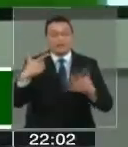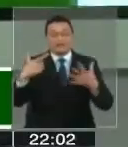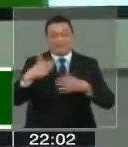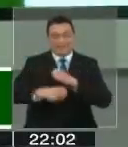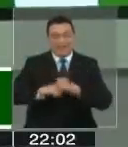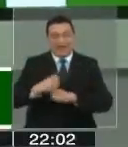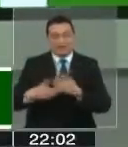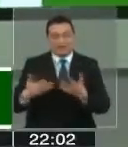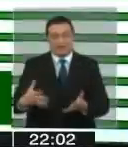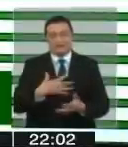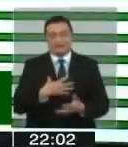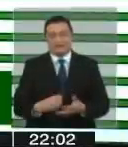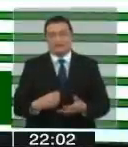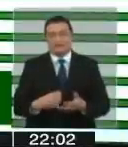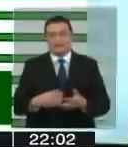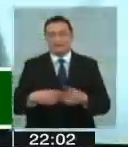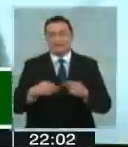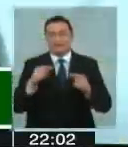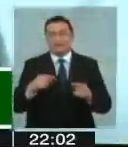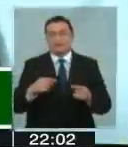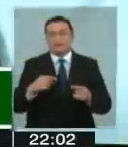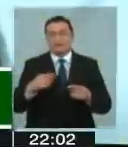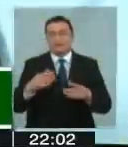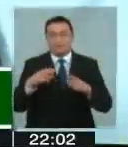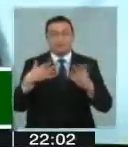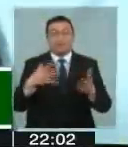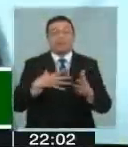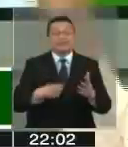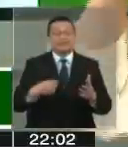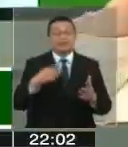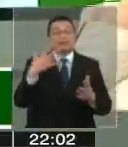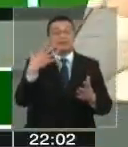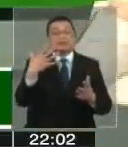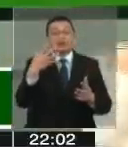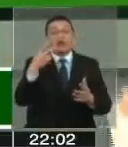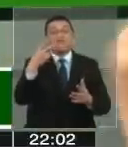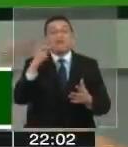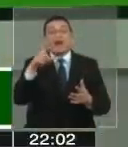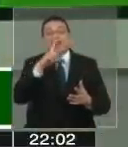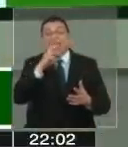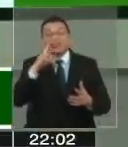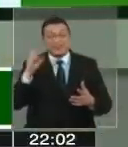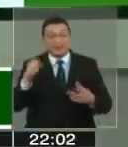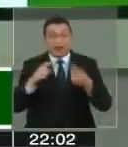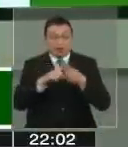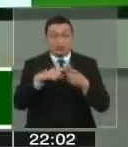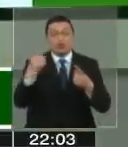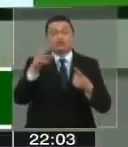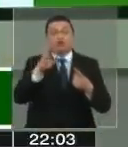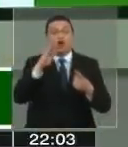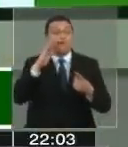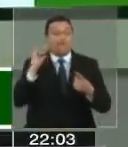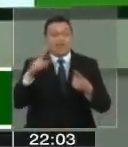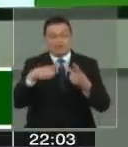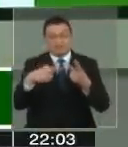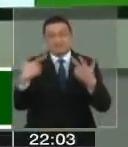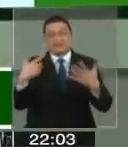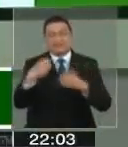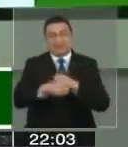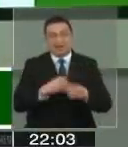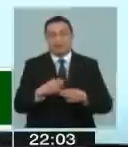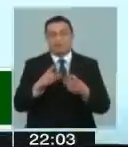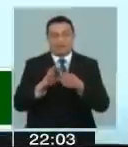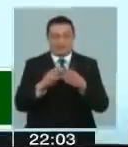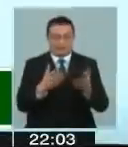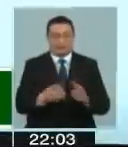7 años. Perdón, tiene 6 años, 5 la Valentina. 5 la Valentina. 5 la Valentina y 7 la Sofía. Muchas gracias por estar con nosotros. Gracias a